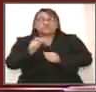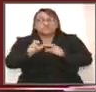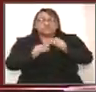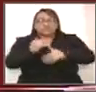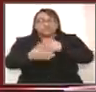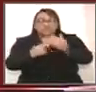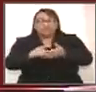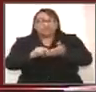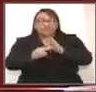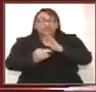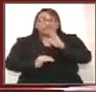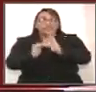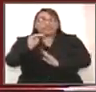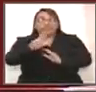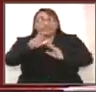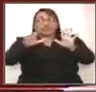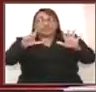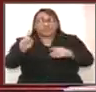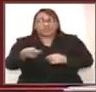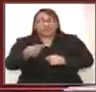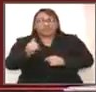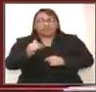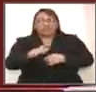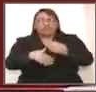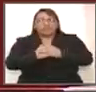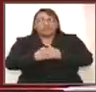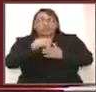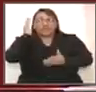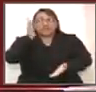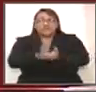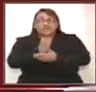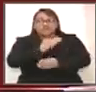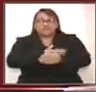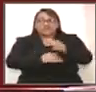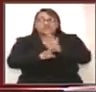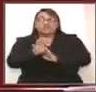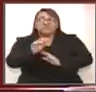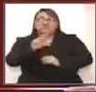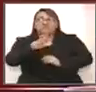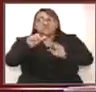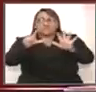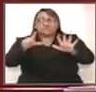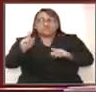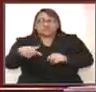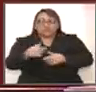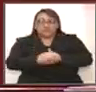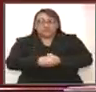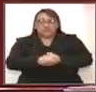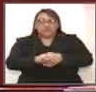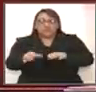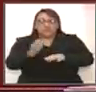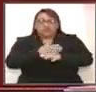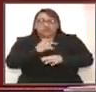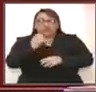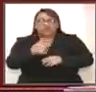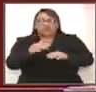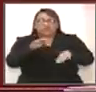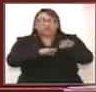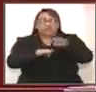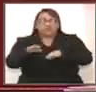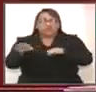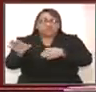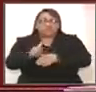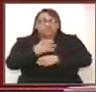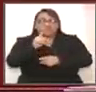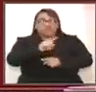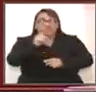procesados es superior a los 38.000 y el de los sentenciados superior a los 37.000, habiendo hoy casi un equilibrio